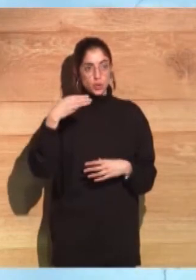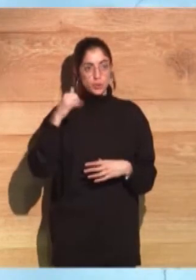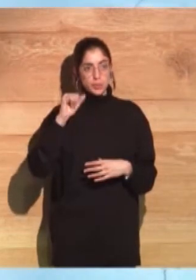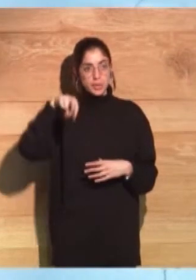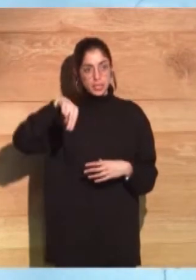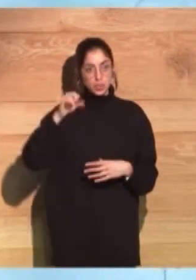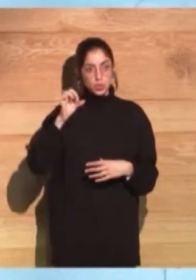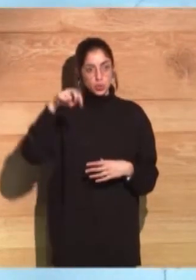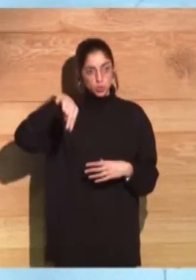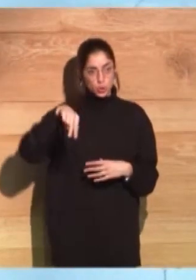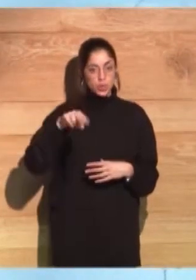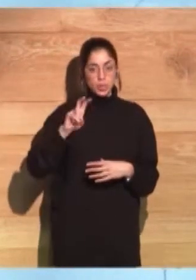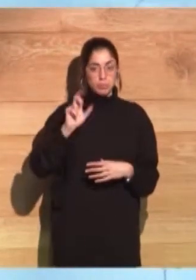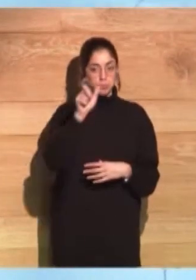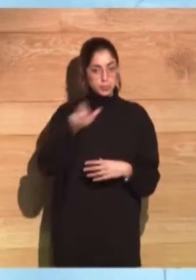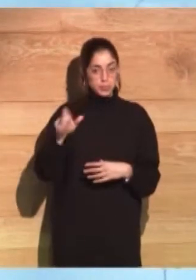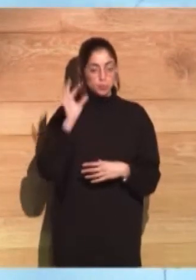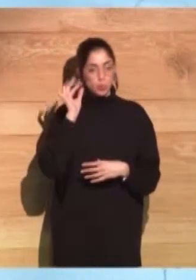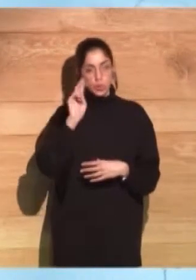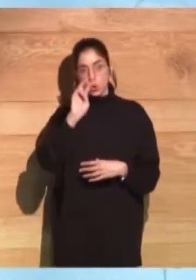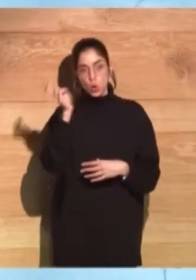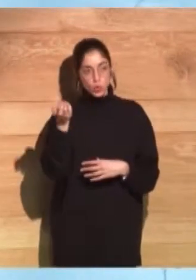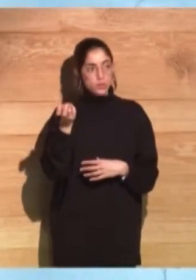Michelle y Ban Ki-moon.